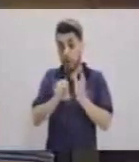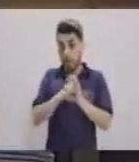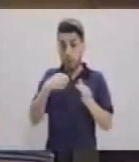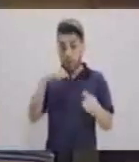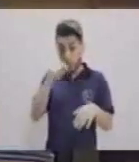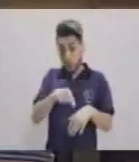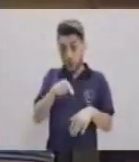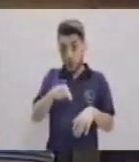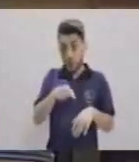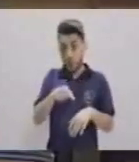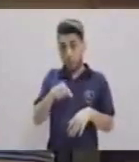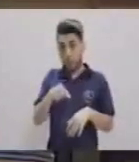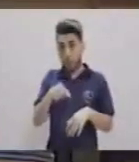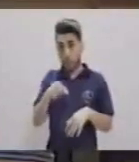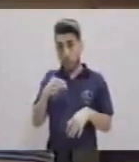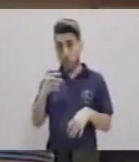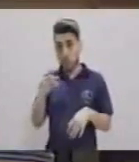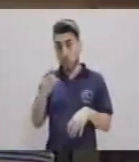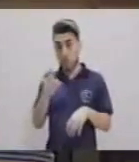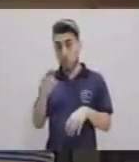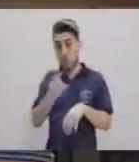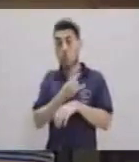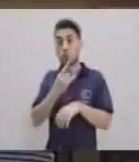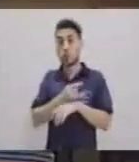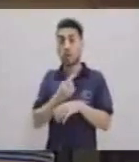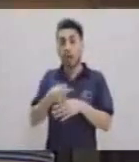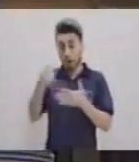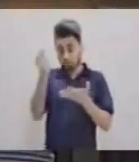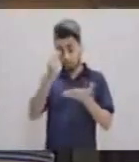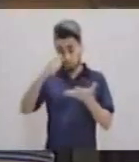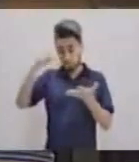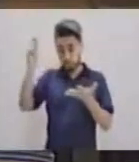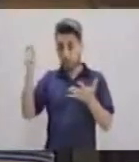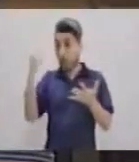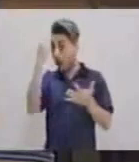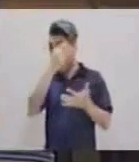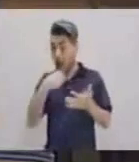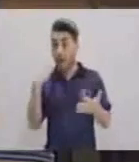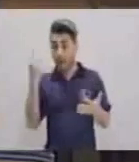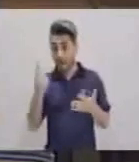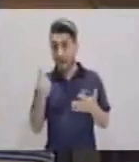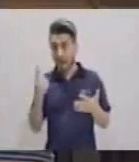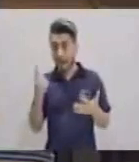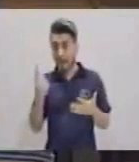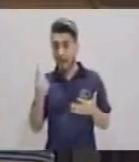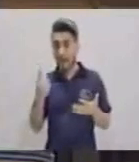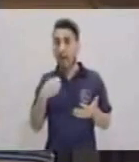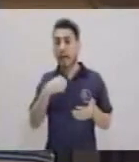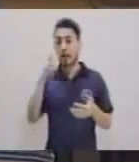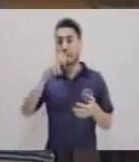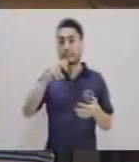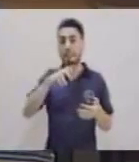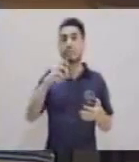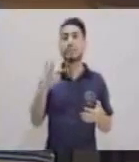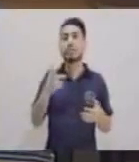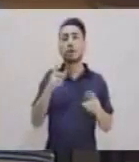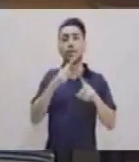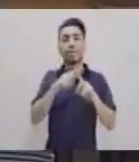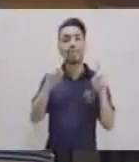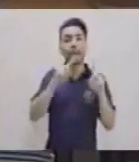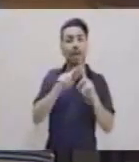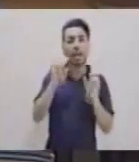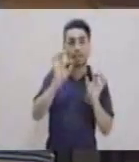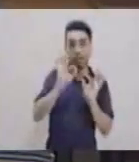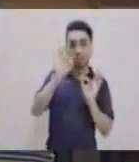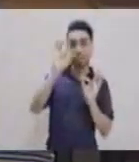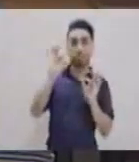si yo me voy por la opción de un arte, un rostro, por ejemplo, sin duda voy a necesitar